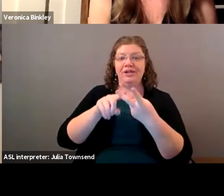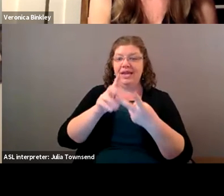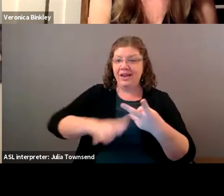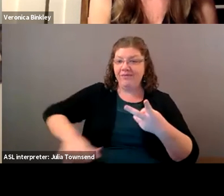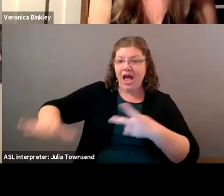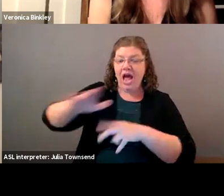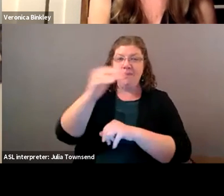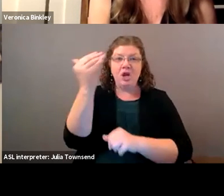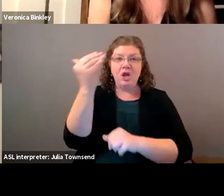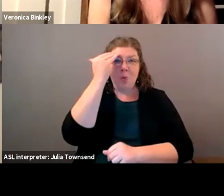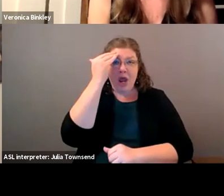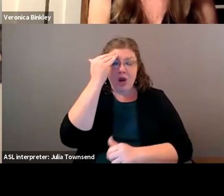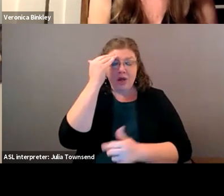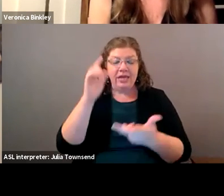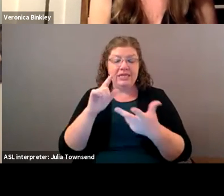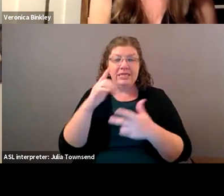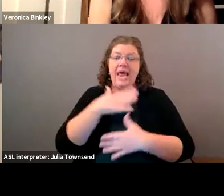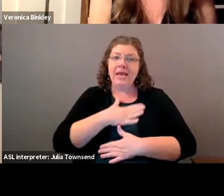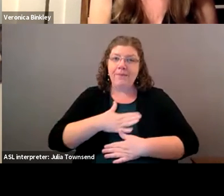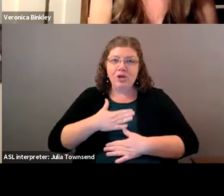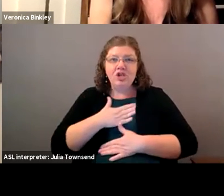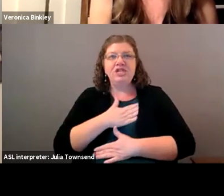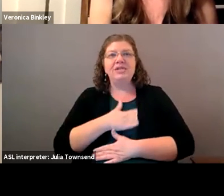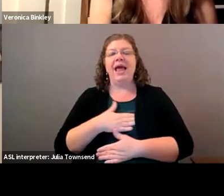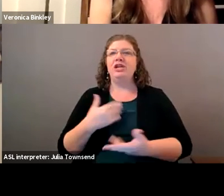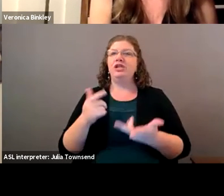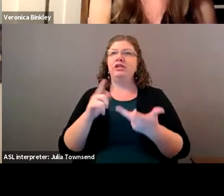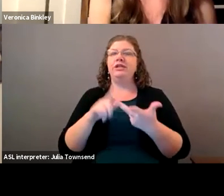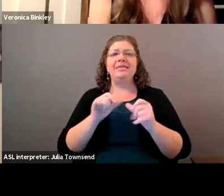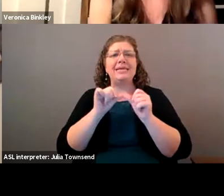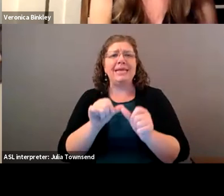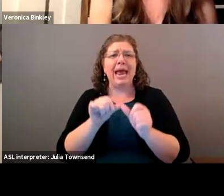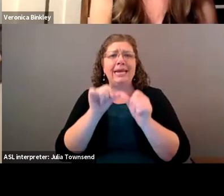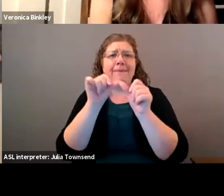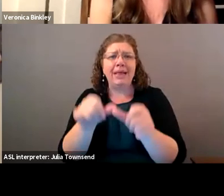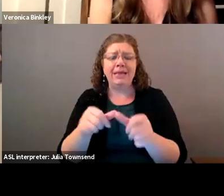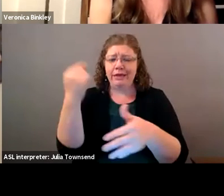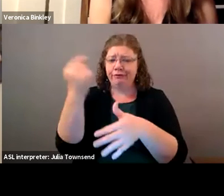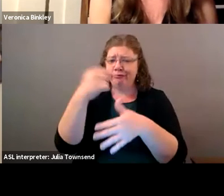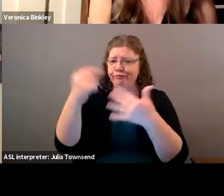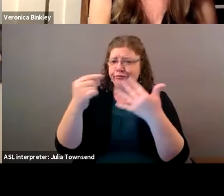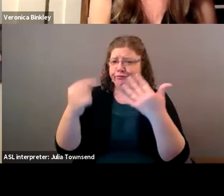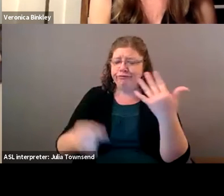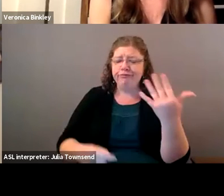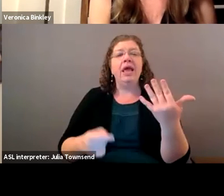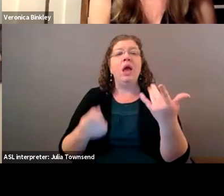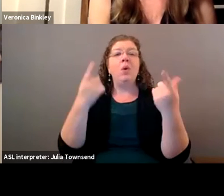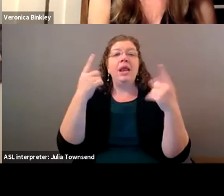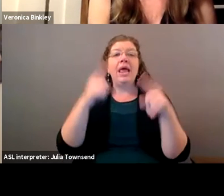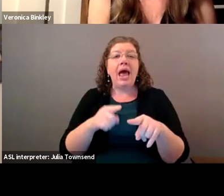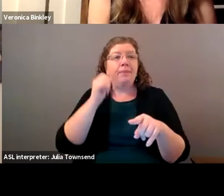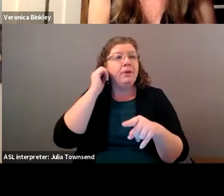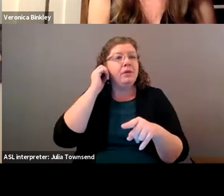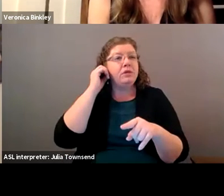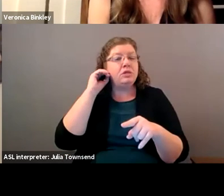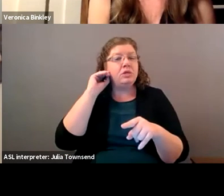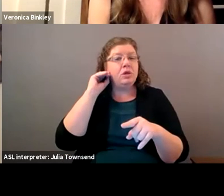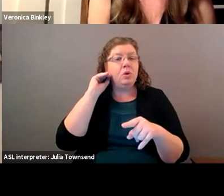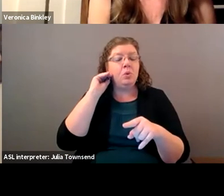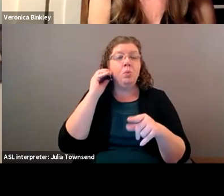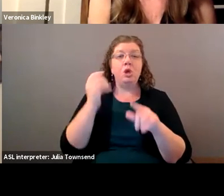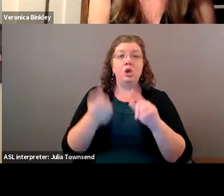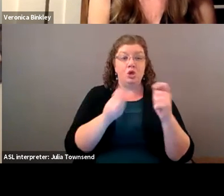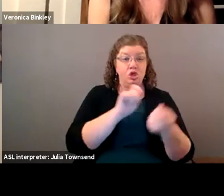esa concientización de su medio ambiente, sostenibilidad y qué es lo que se puede